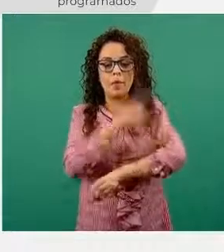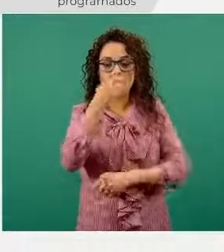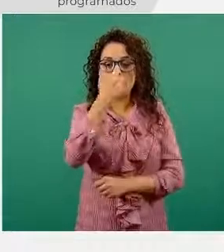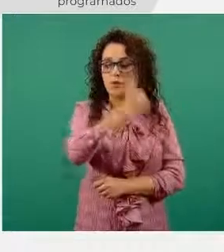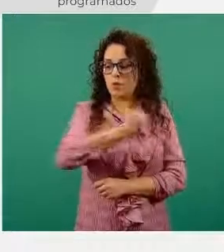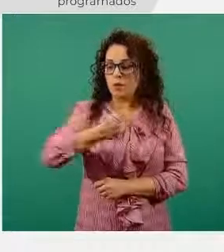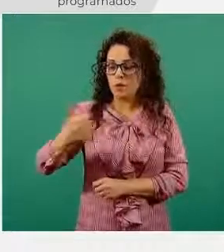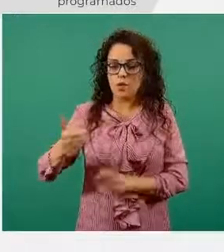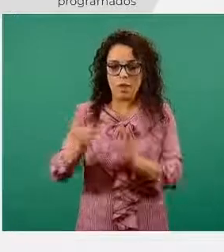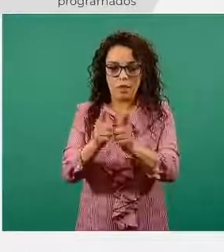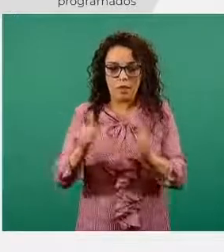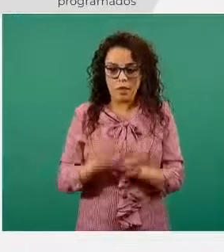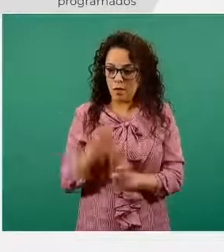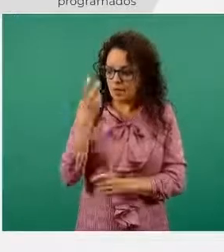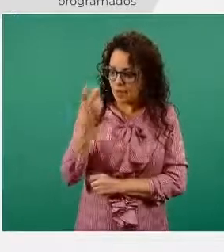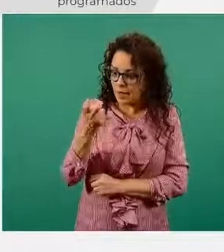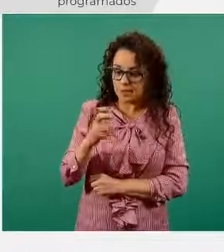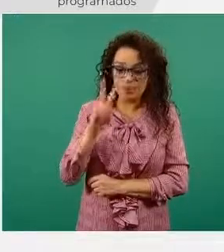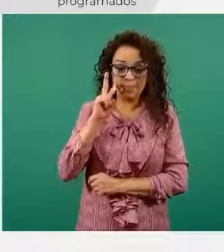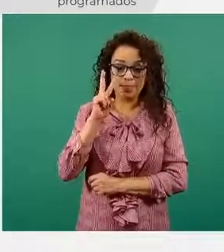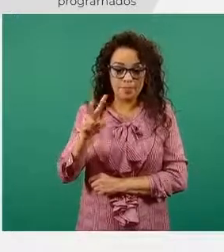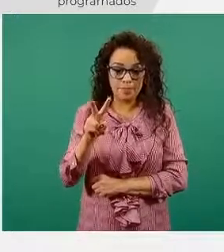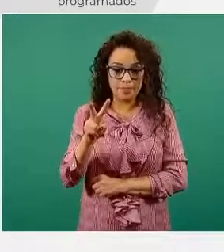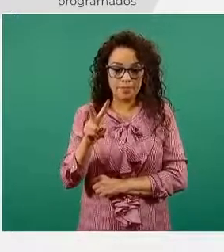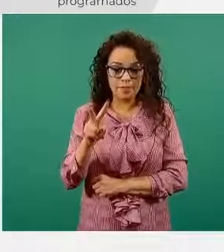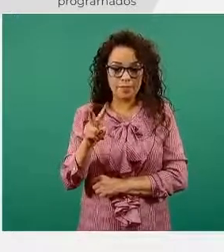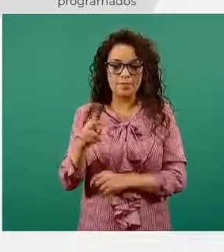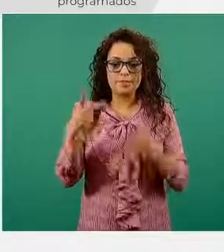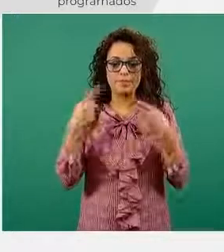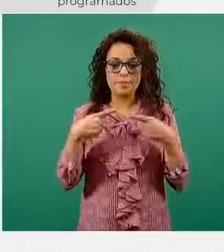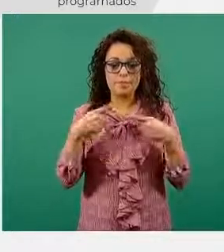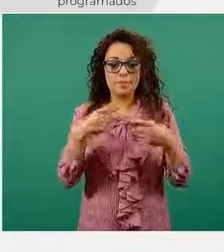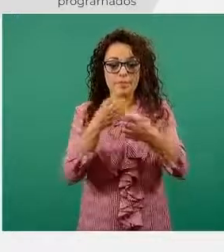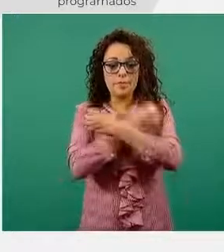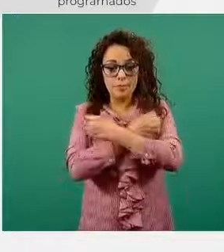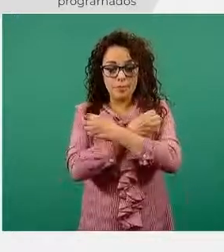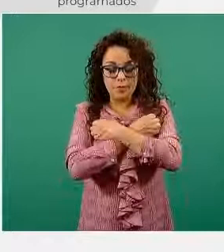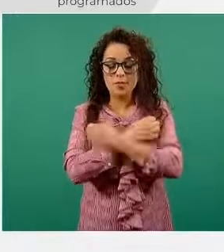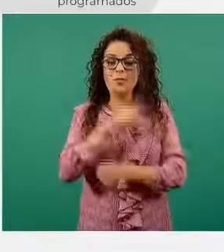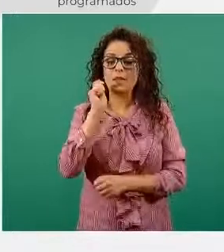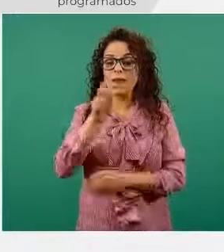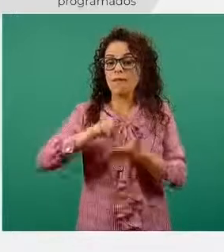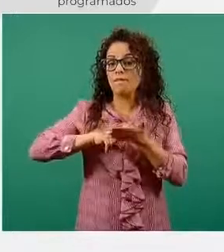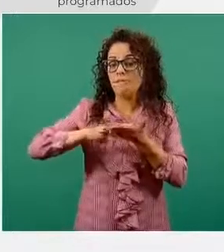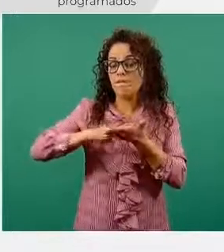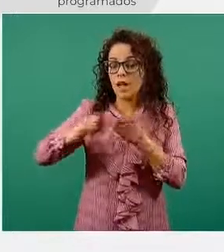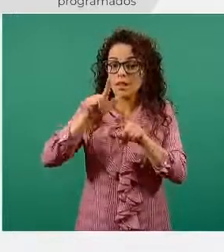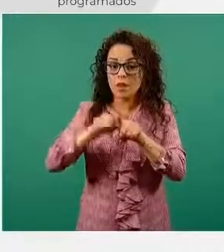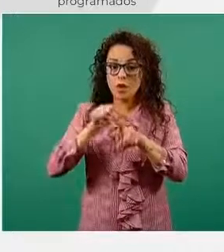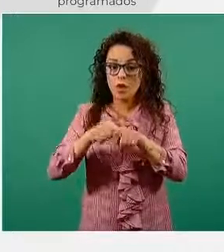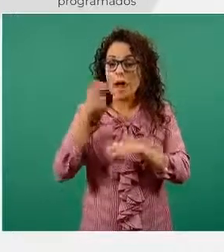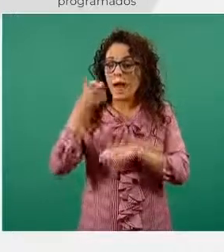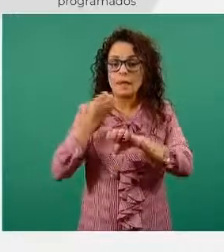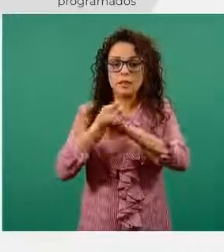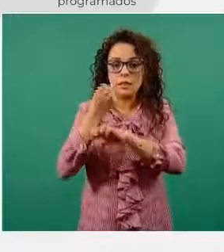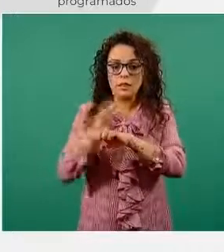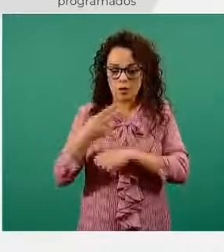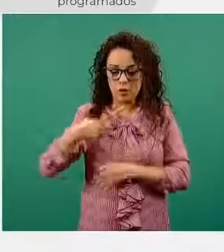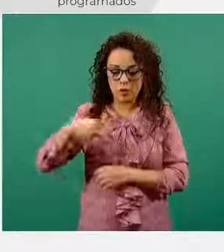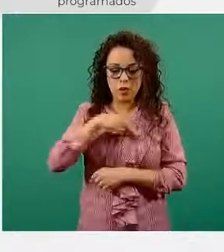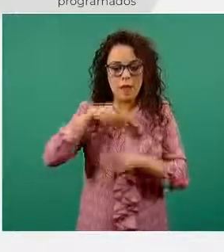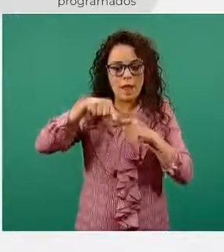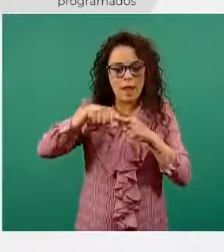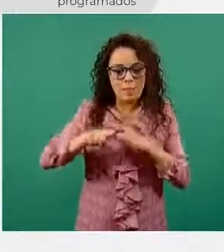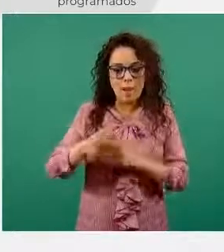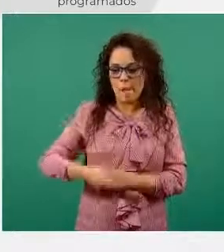de estos segmentos. Este es el caso del personal educativo. Lo que está en verde son las entidades con las que iniciamos